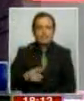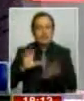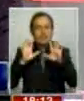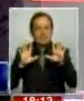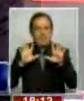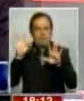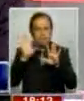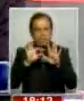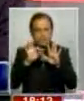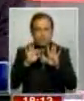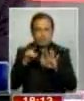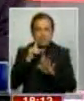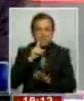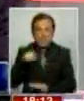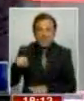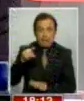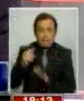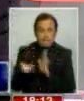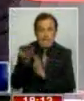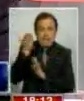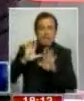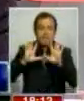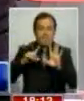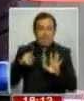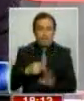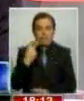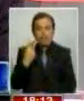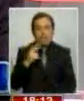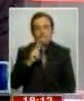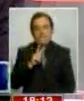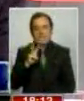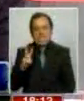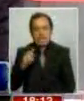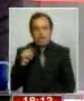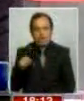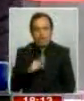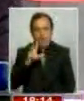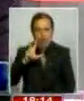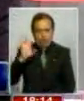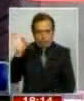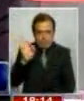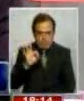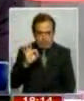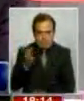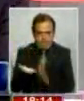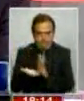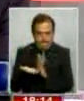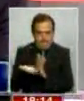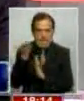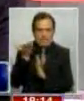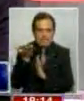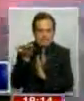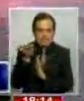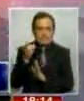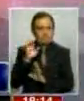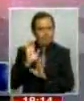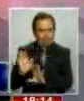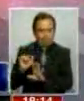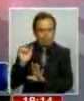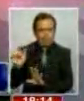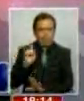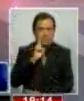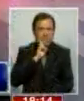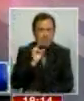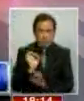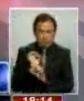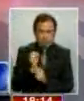10% de más altos ingresos pasa de 10,2 a 23,8. ¿Ah? Entonces, eso es así. Duplica. ¿Ah? Eso es así. Y el esfuerzo